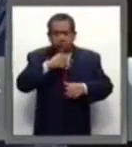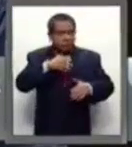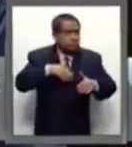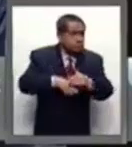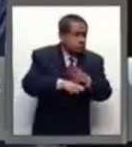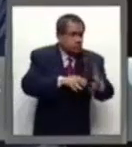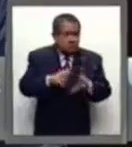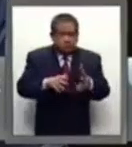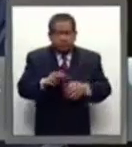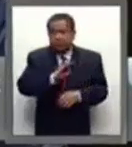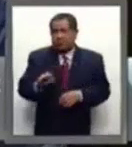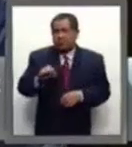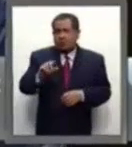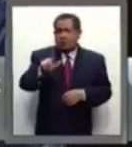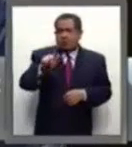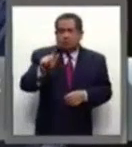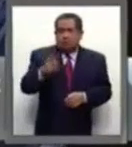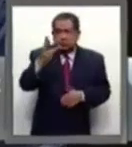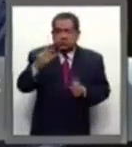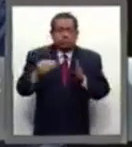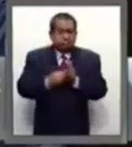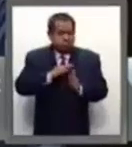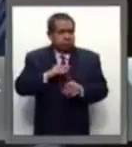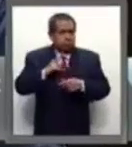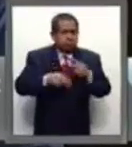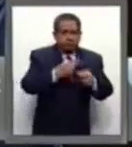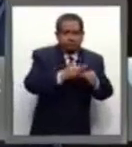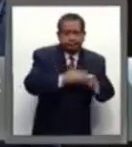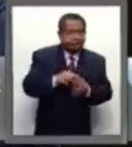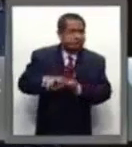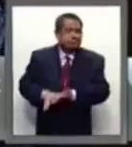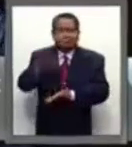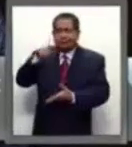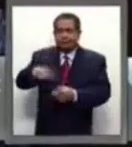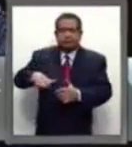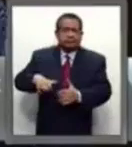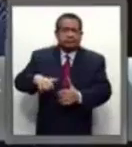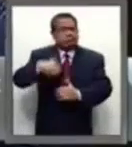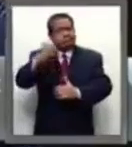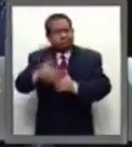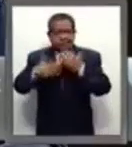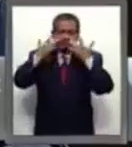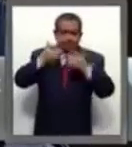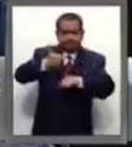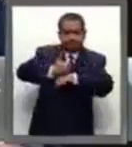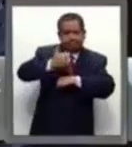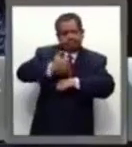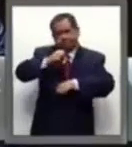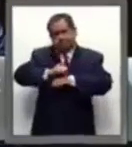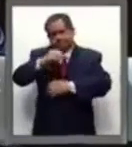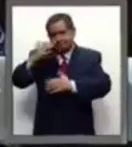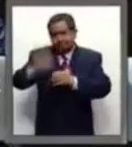y únicamente alrededor de 73.000 lo hacen, y una gran parte no concluye sus estudios debido a la falta